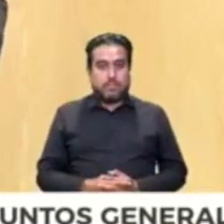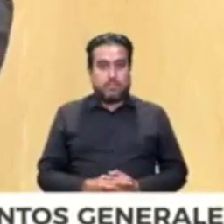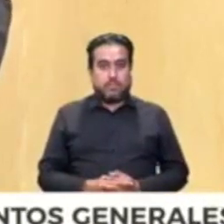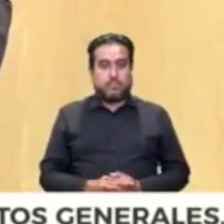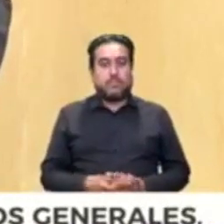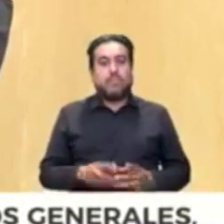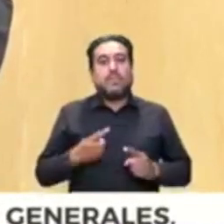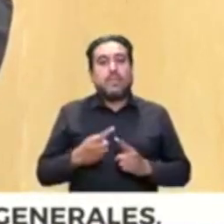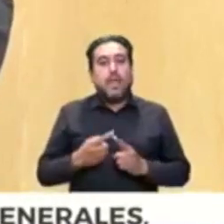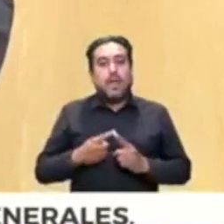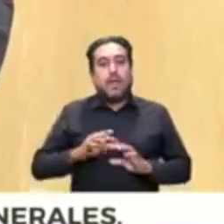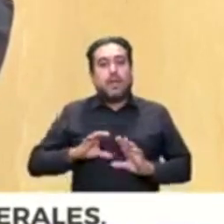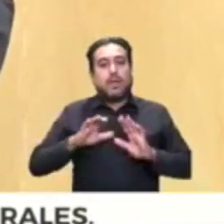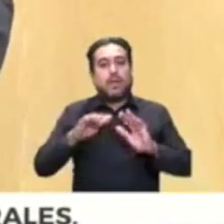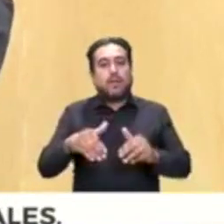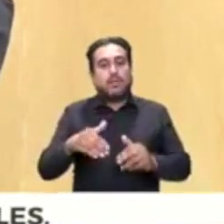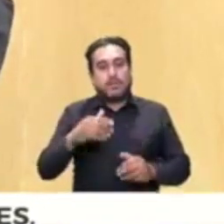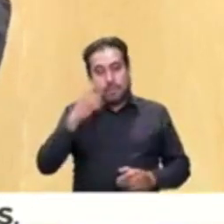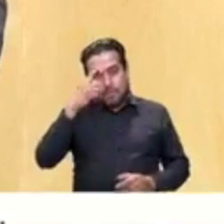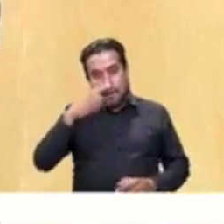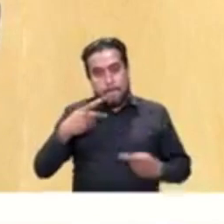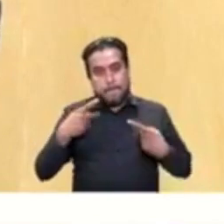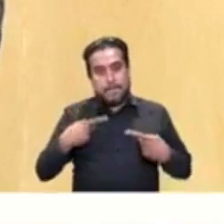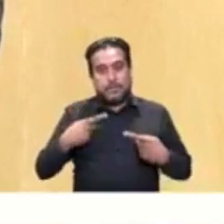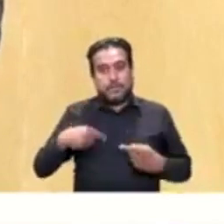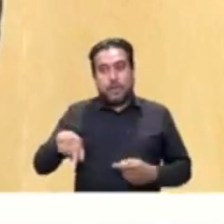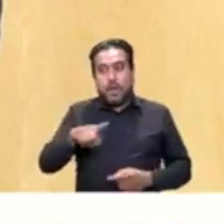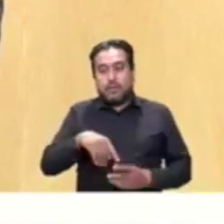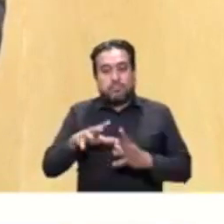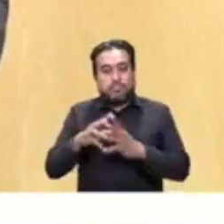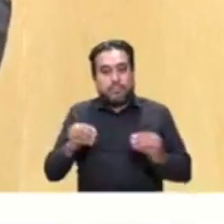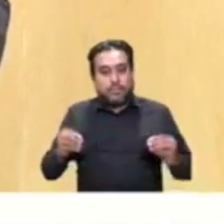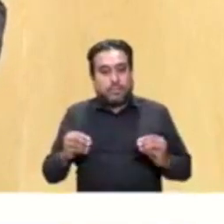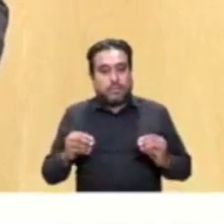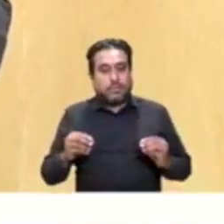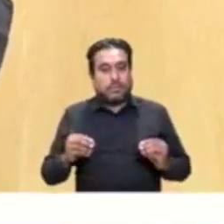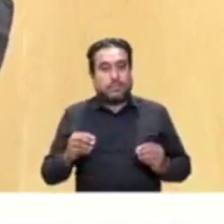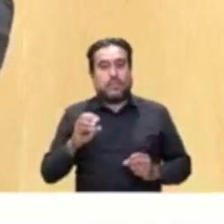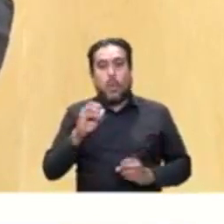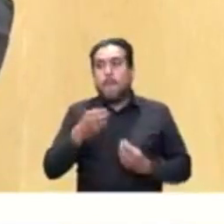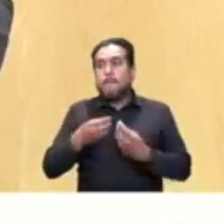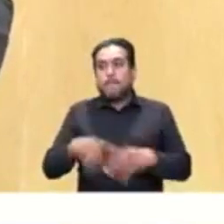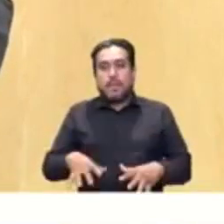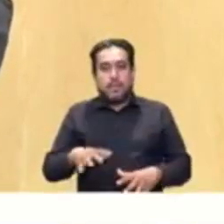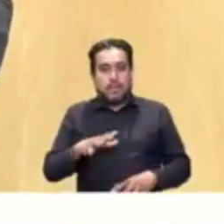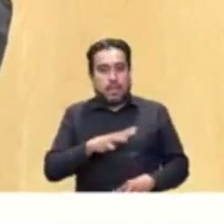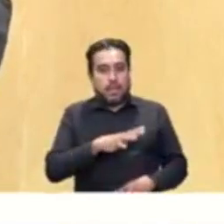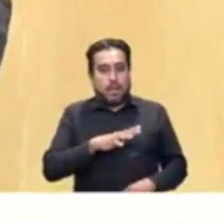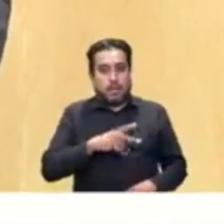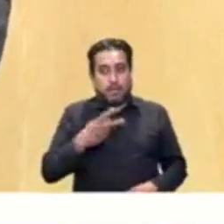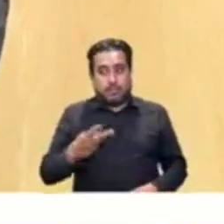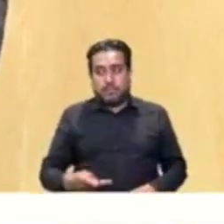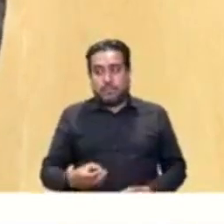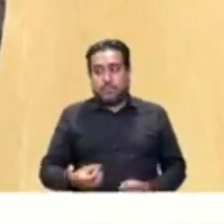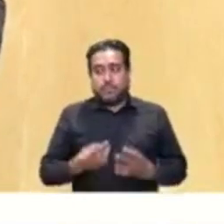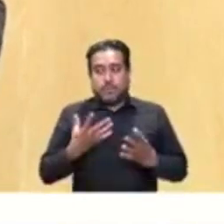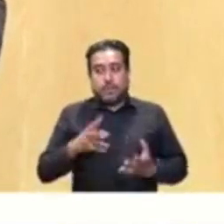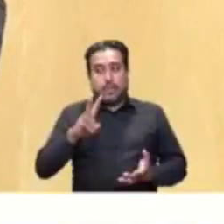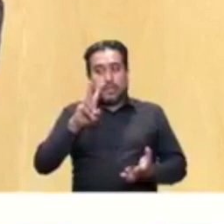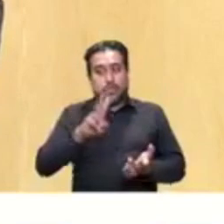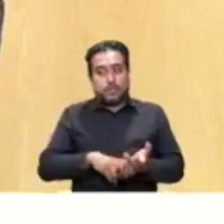el Registro Nacional de datos de personas extraviadas o desaparecidas en nuestra entidad existen